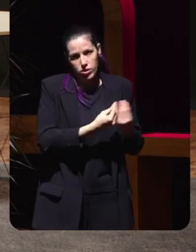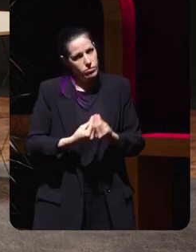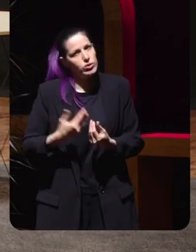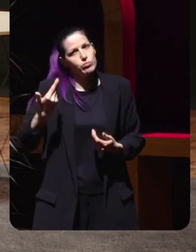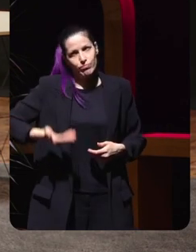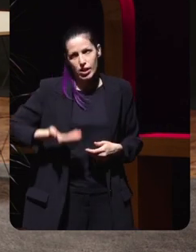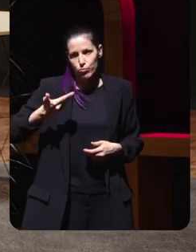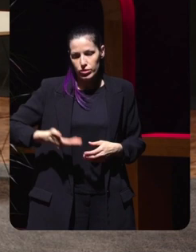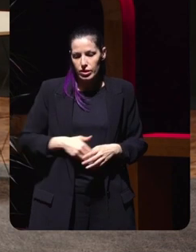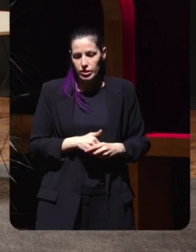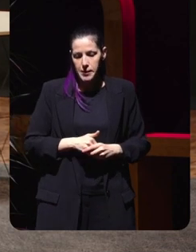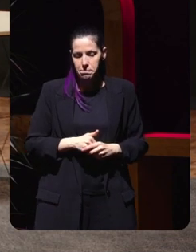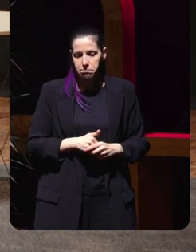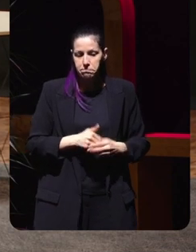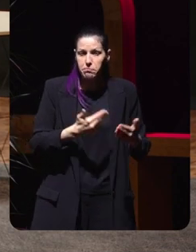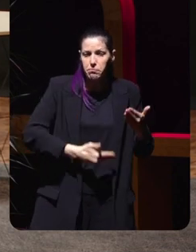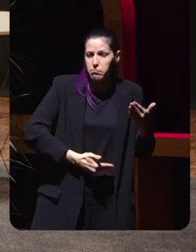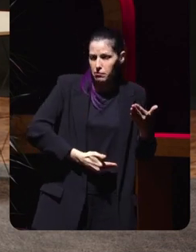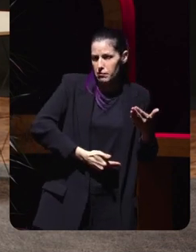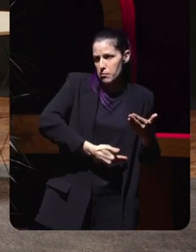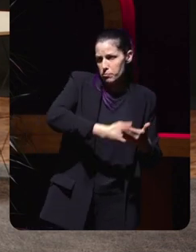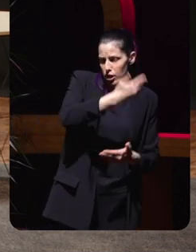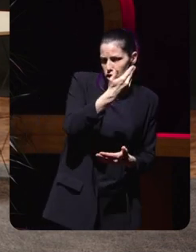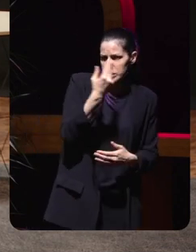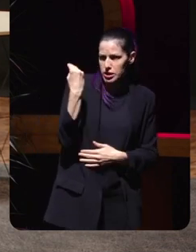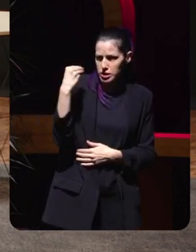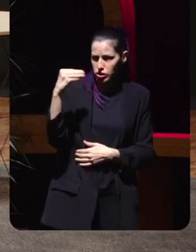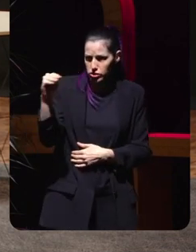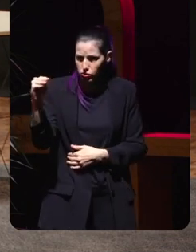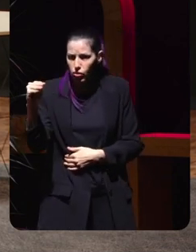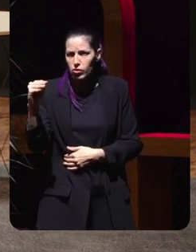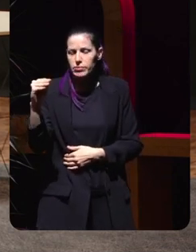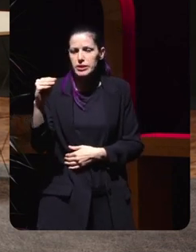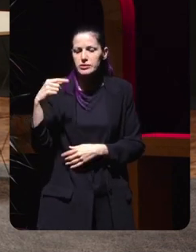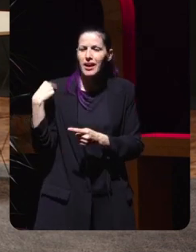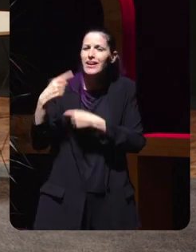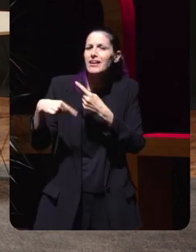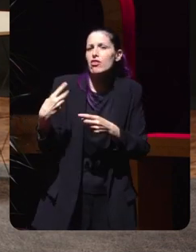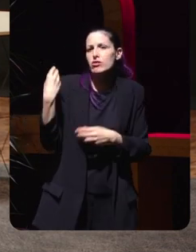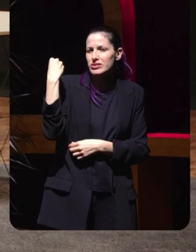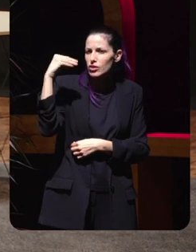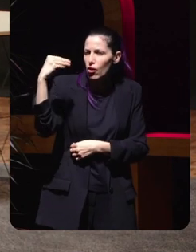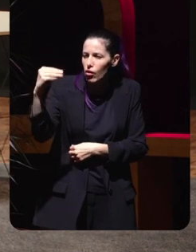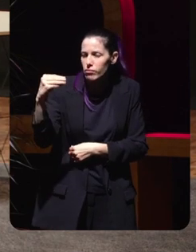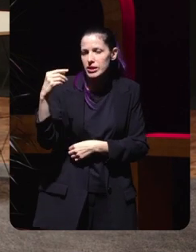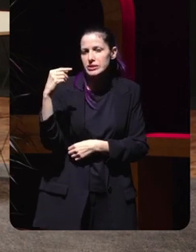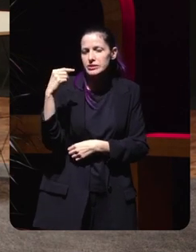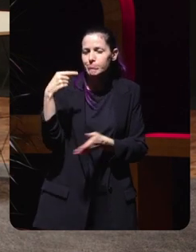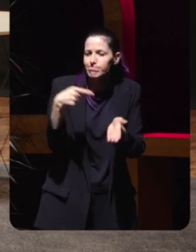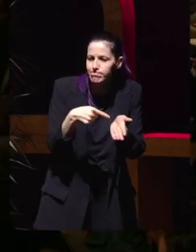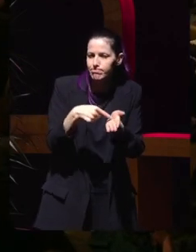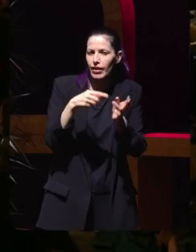afortunadamente pues tengo que decirlo sí asmáisnovas novas estamos incidiendo muy poquito también en las